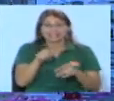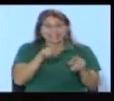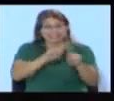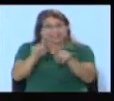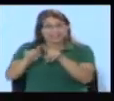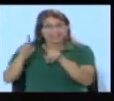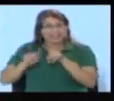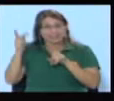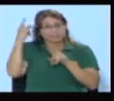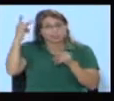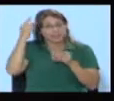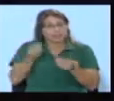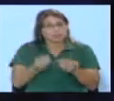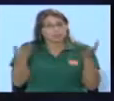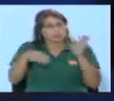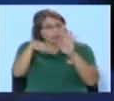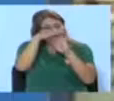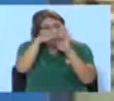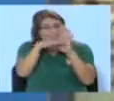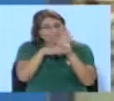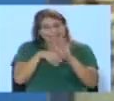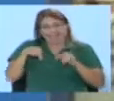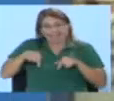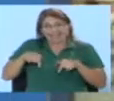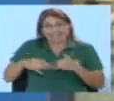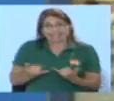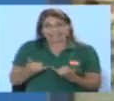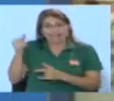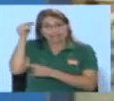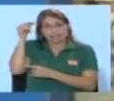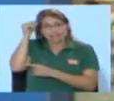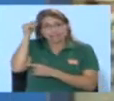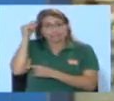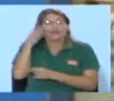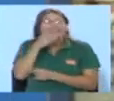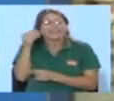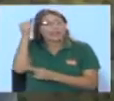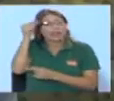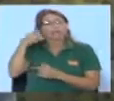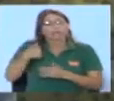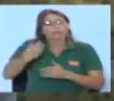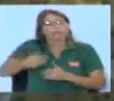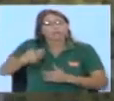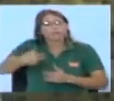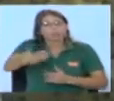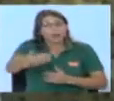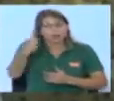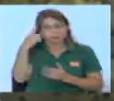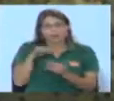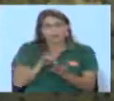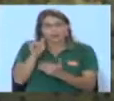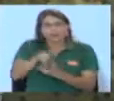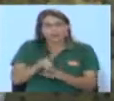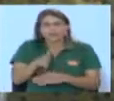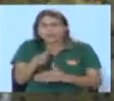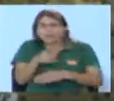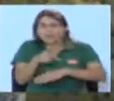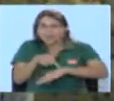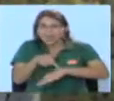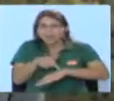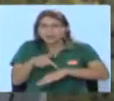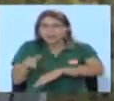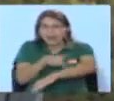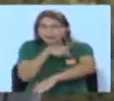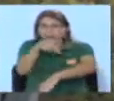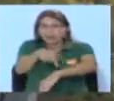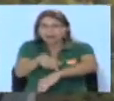públicas van a hacer que en esta administración y en las que vienen, porque son proyectos definitivamente de mediano y largo plazo, pero hay que empezar por